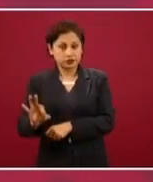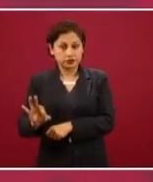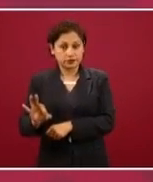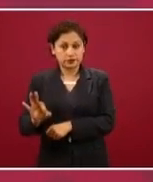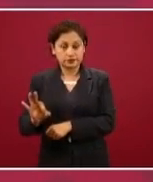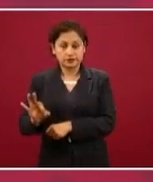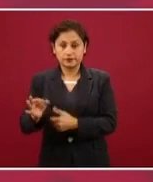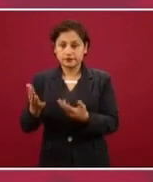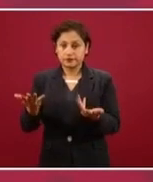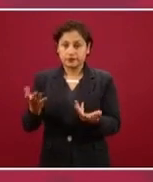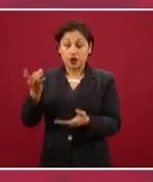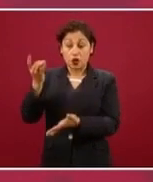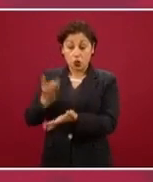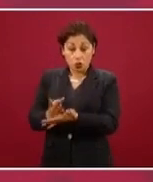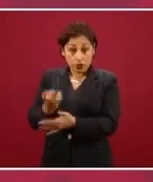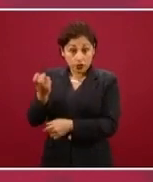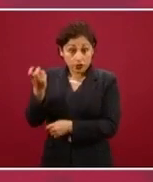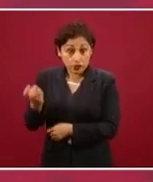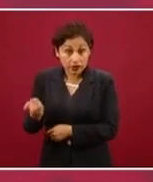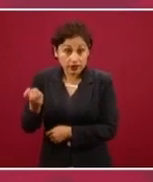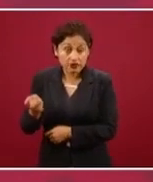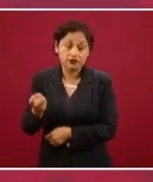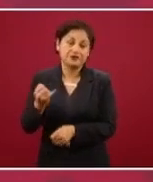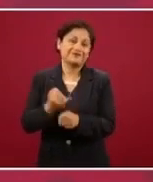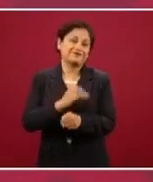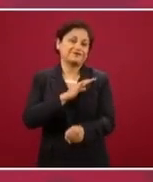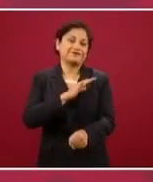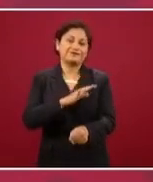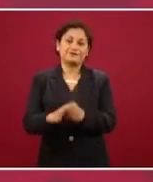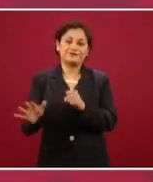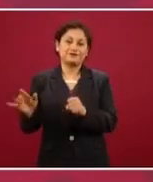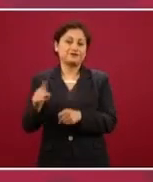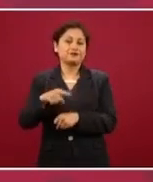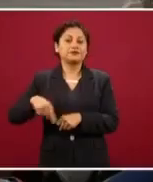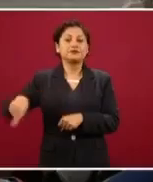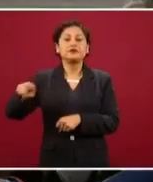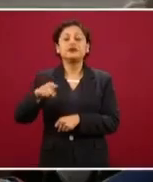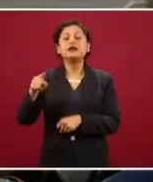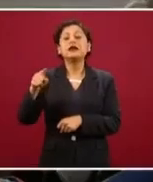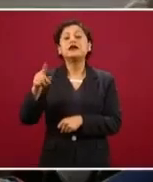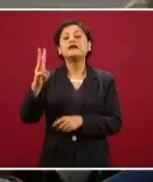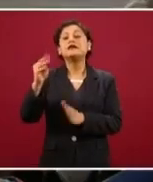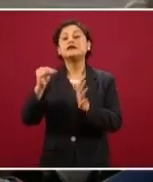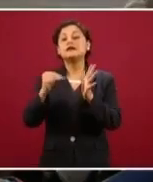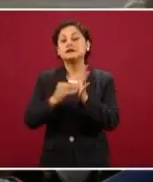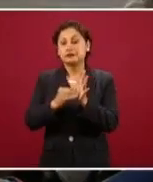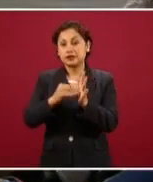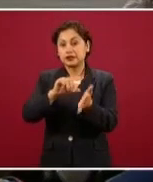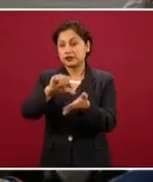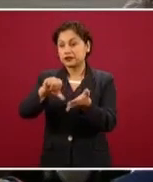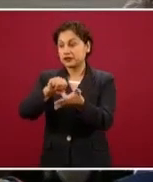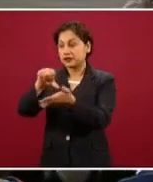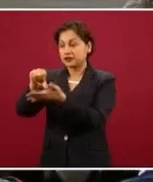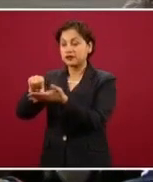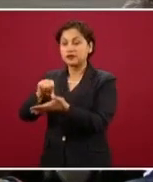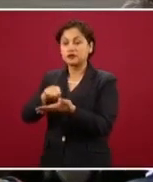con este modelo, estoy hablando de 3,000 unidades médicas y de 80